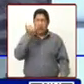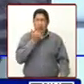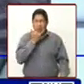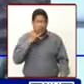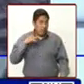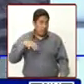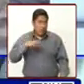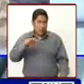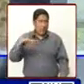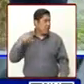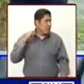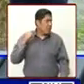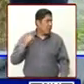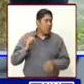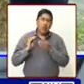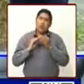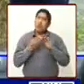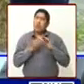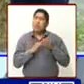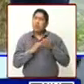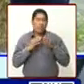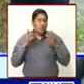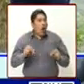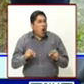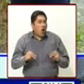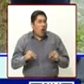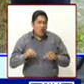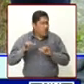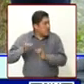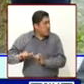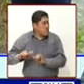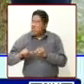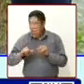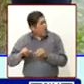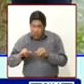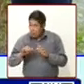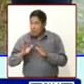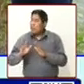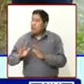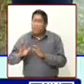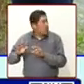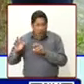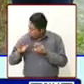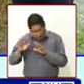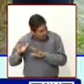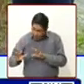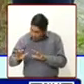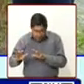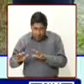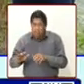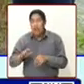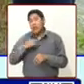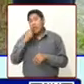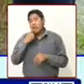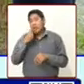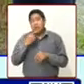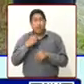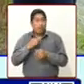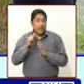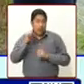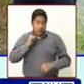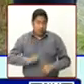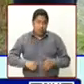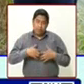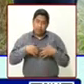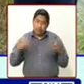esos lugares o los comunarios se han opuesto el traslado a la morgue del Hospital de Clínicas para autopsia